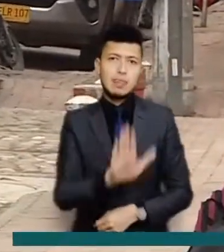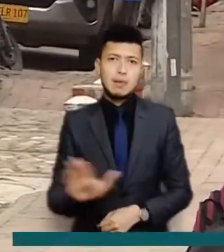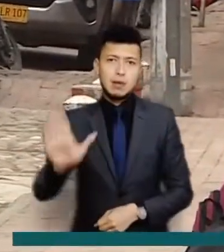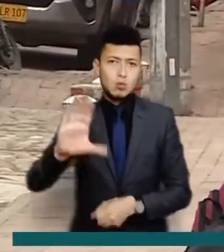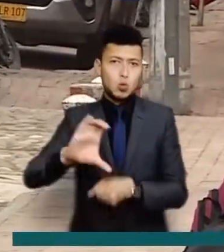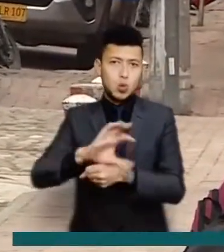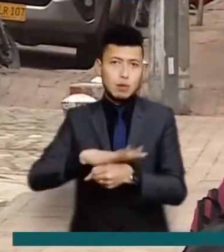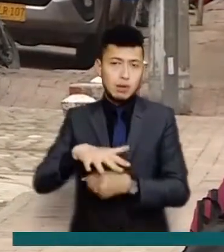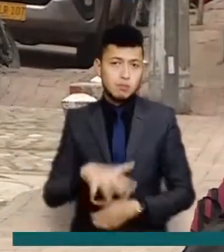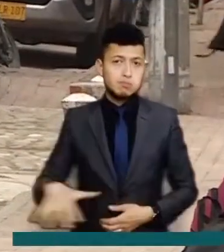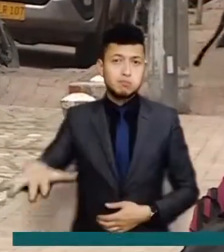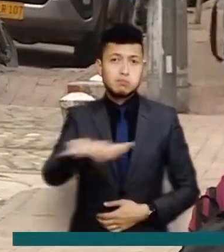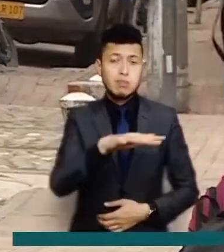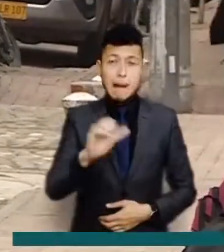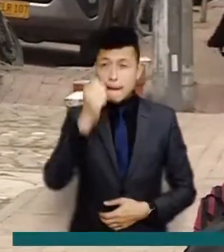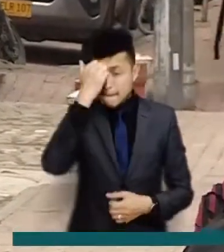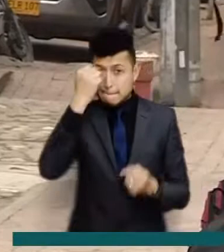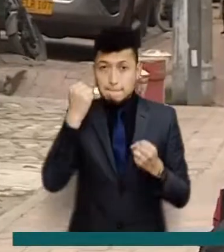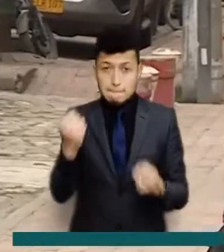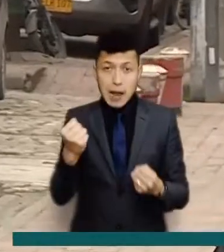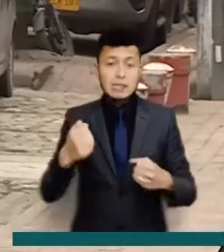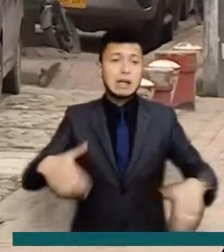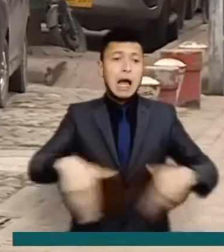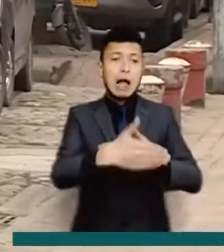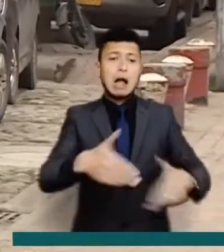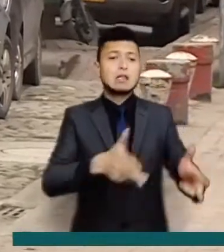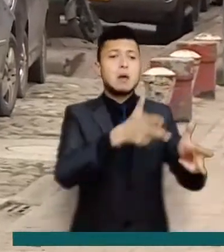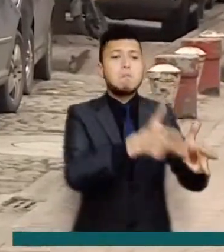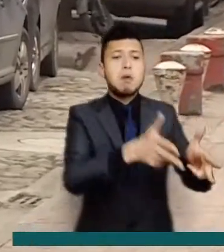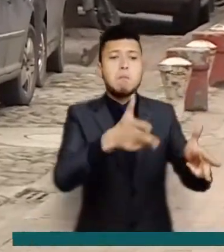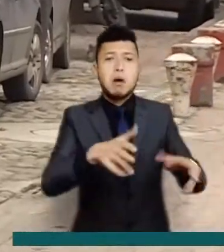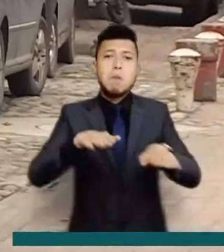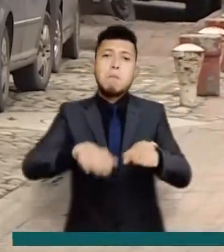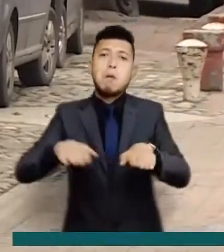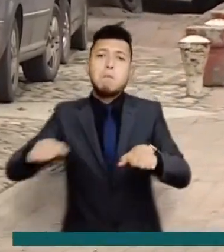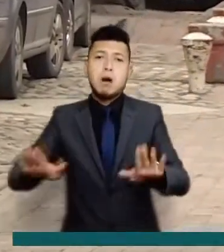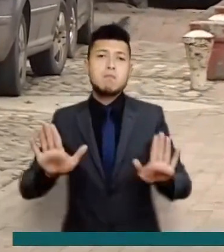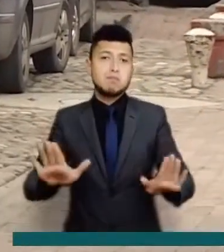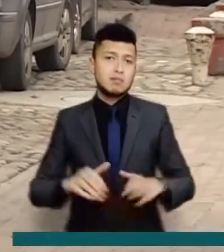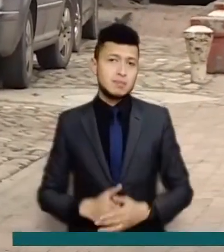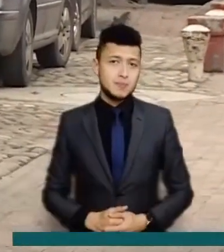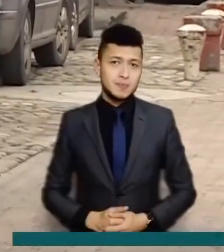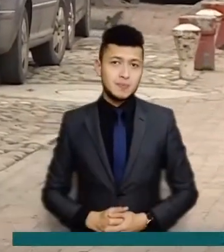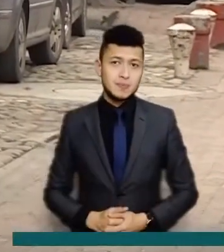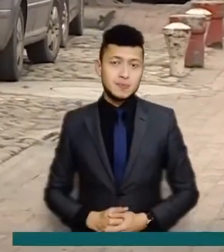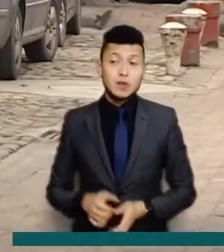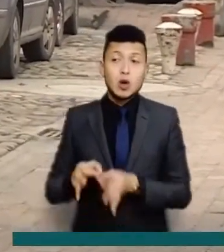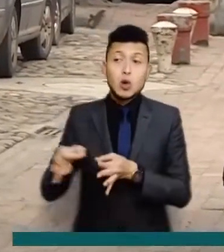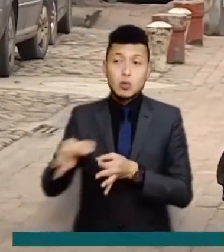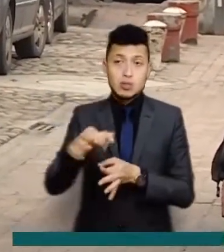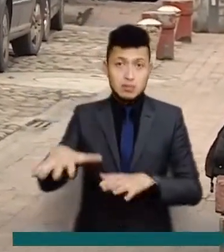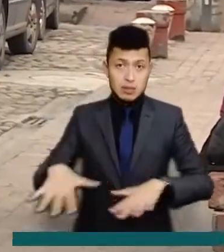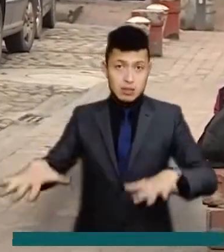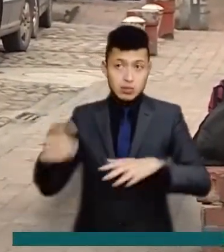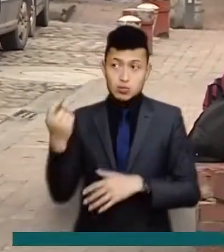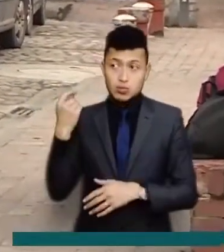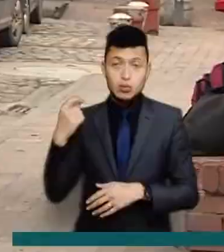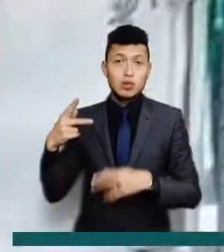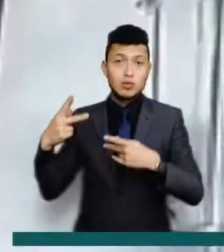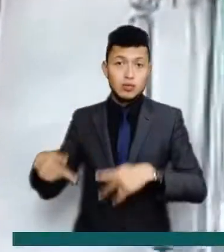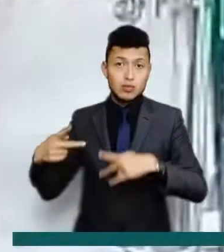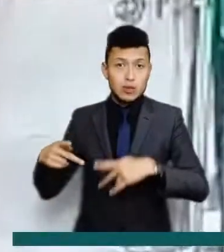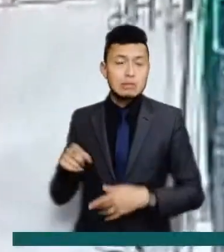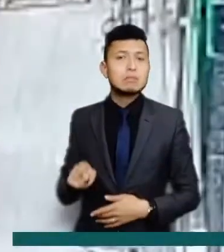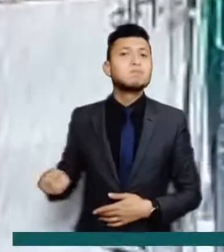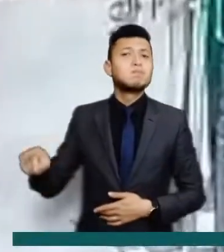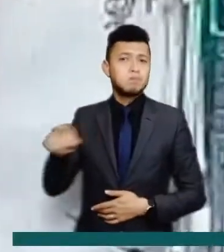departamento. El principal factor, el estacionamiento en las bahías públicas de los municipios. Recientemente en el municipio de Funza se registró el hurto